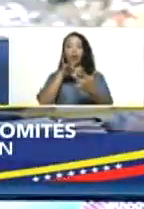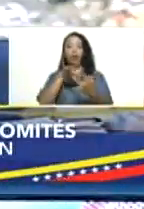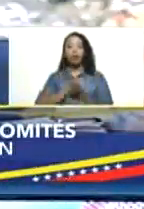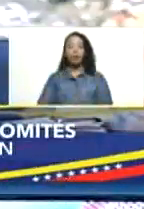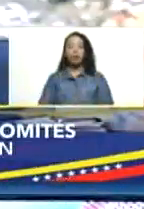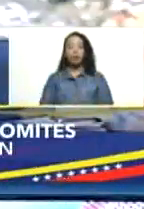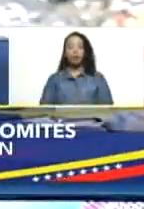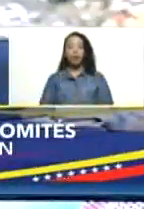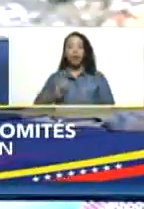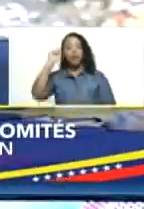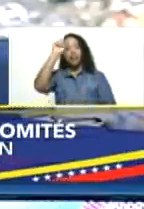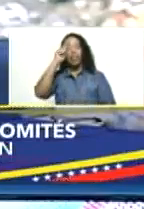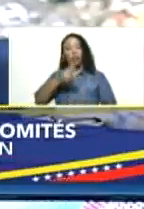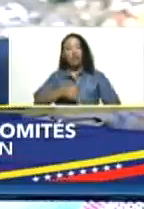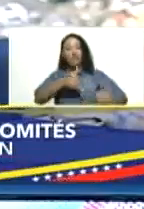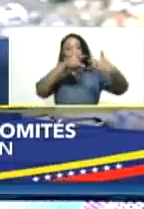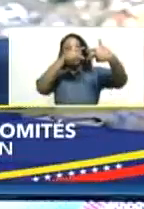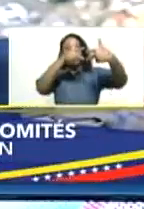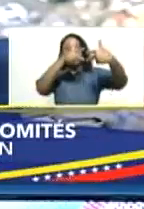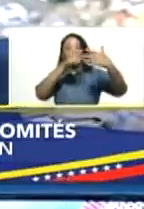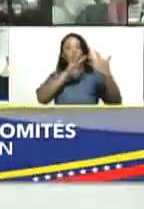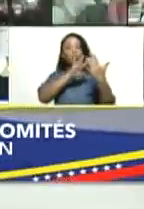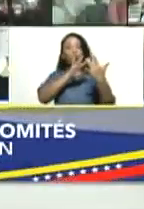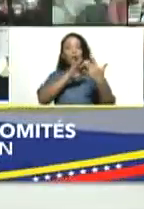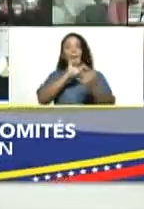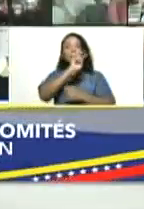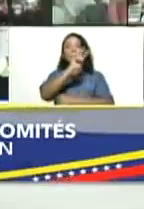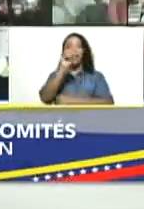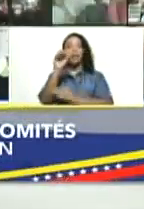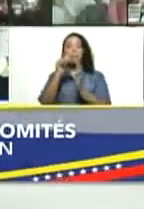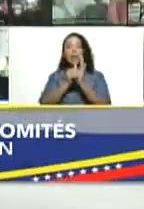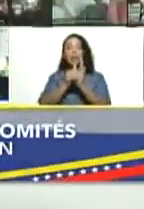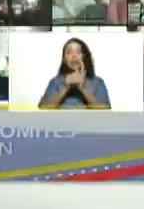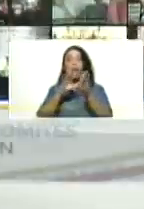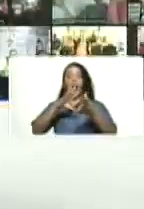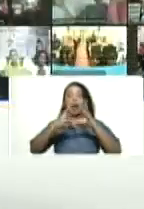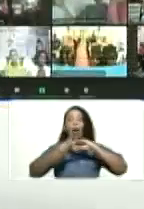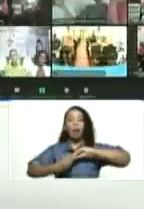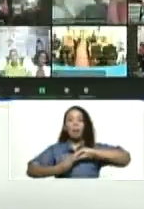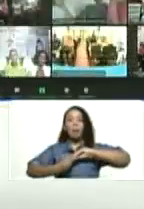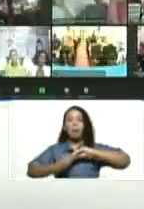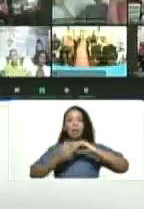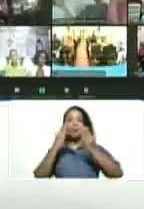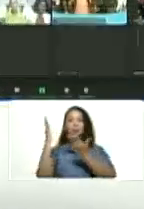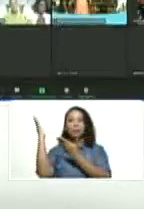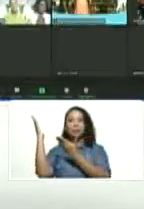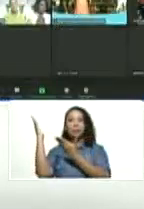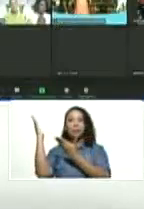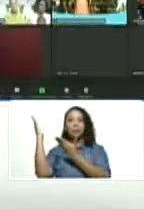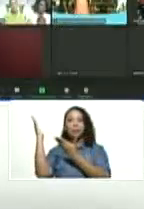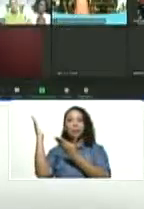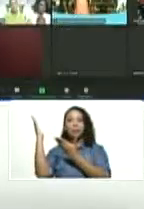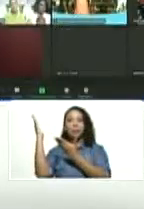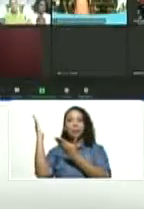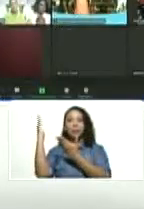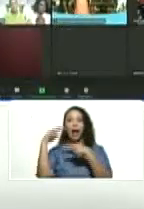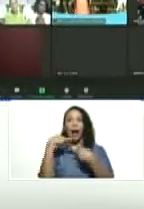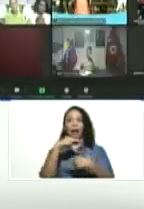por videoconferencia con más de 20.000 comités locales de abastecimiento y producción a